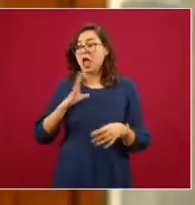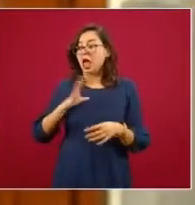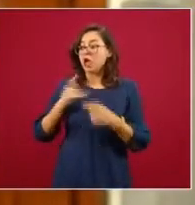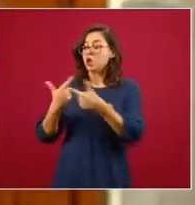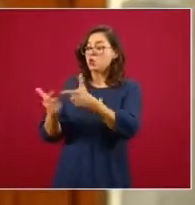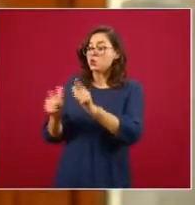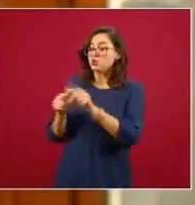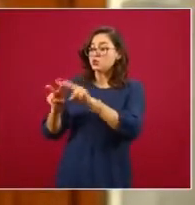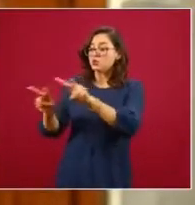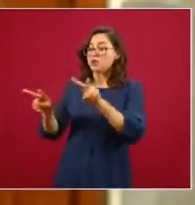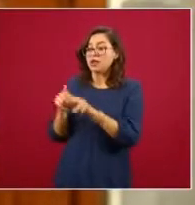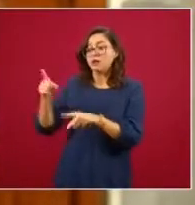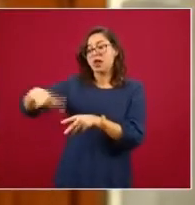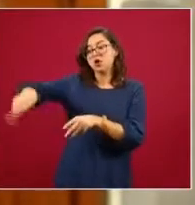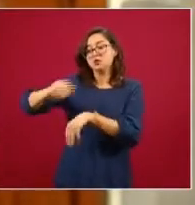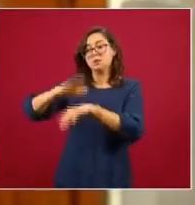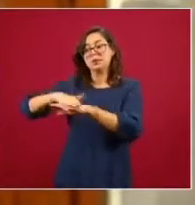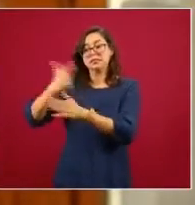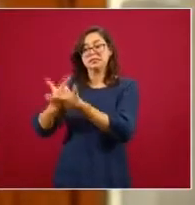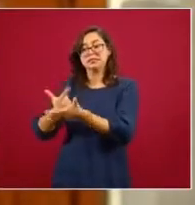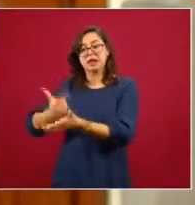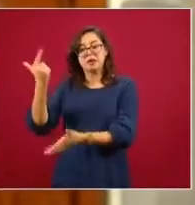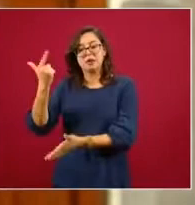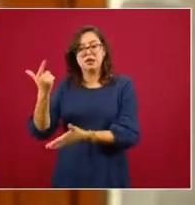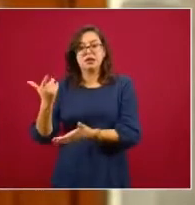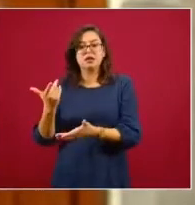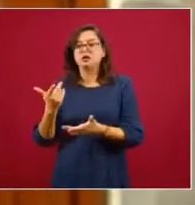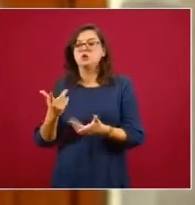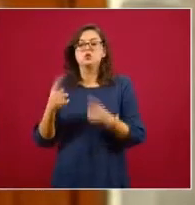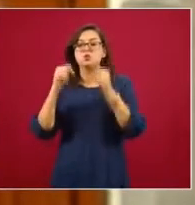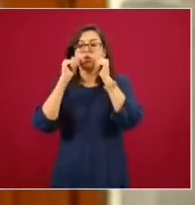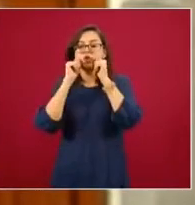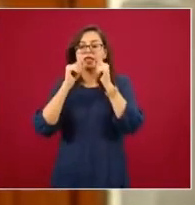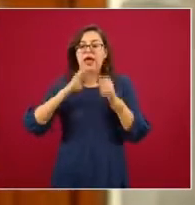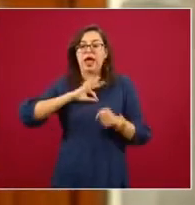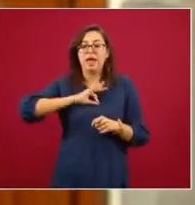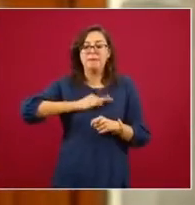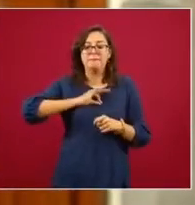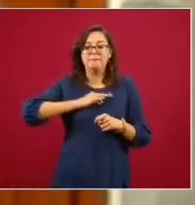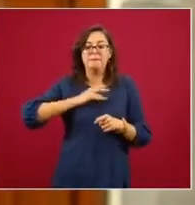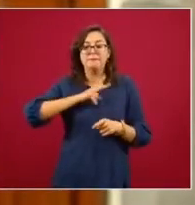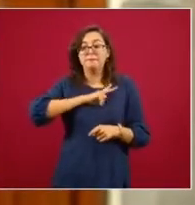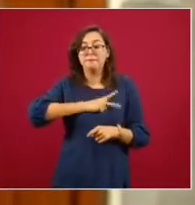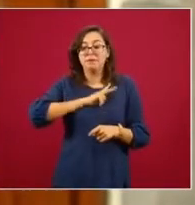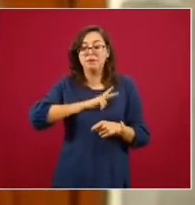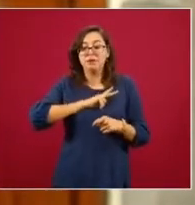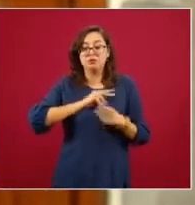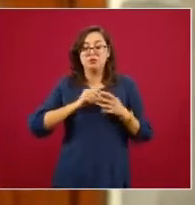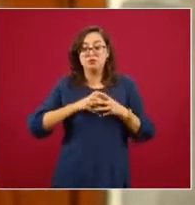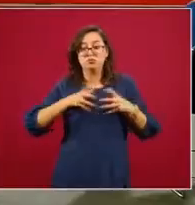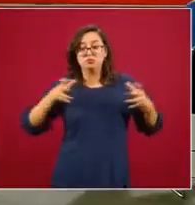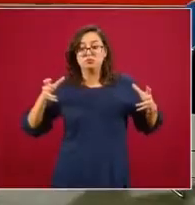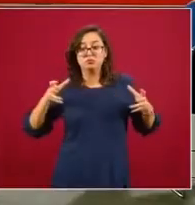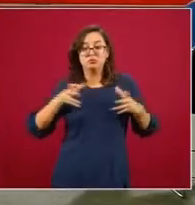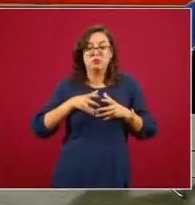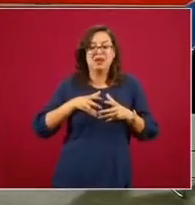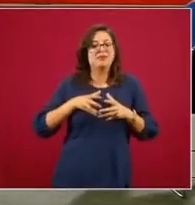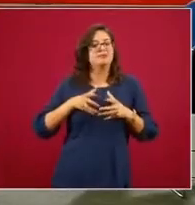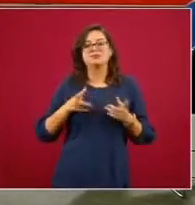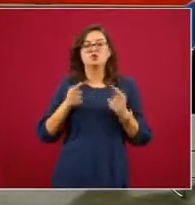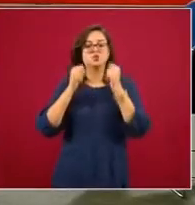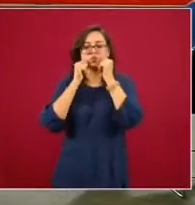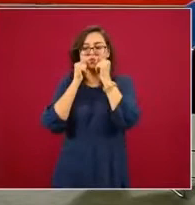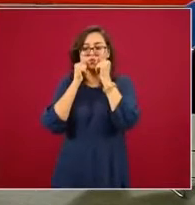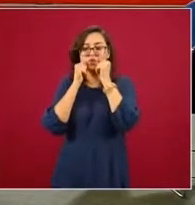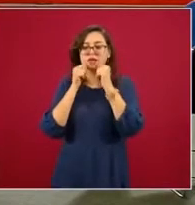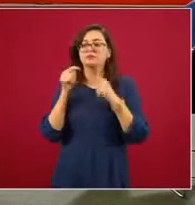vulnerables o personas de riesgo, que independientemente de la carga viral, realmente es